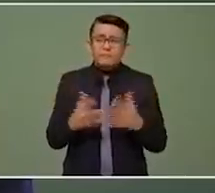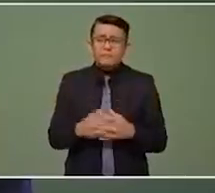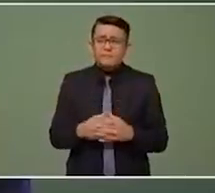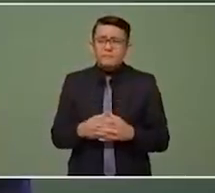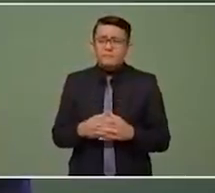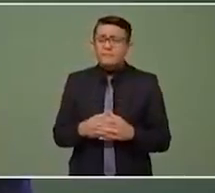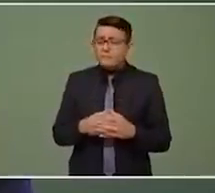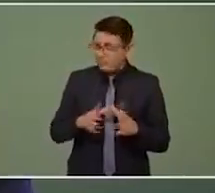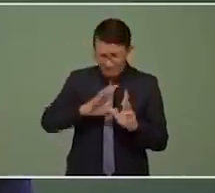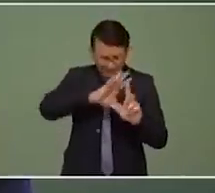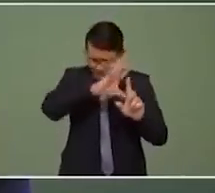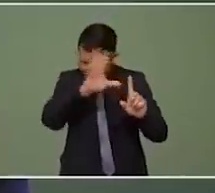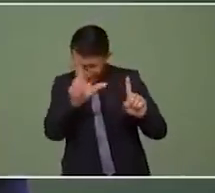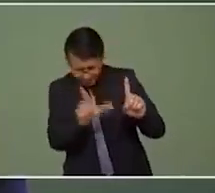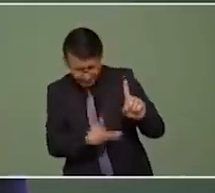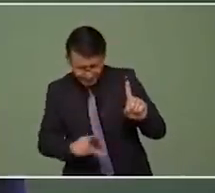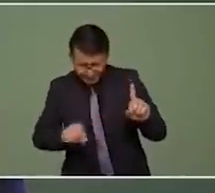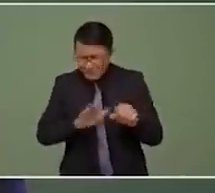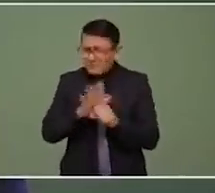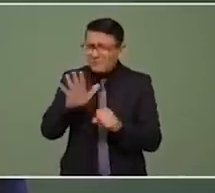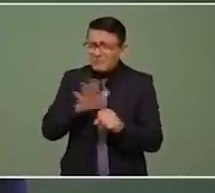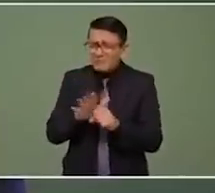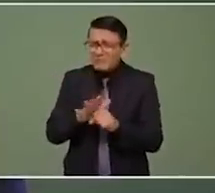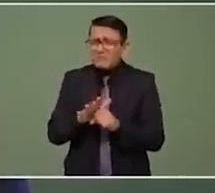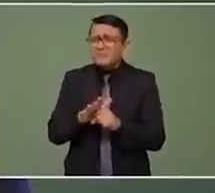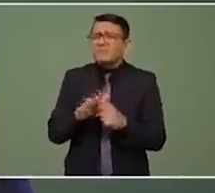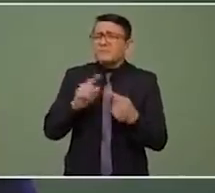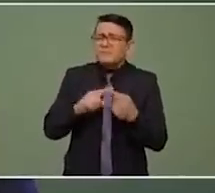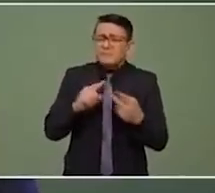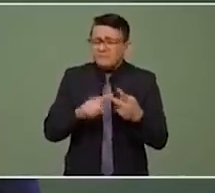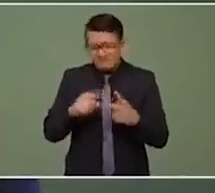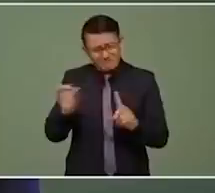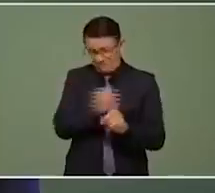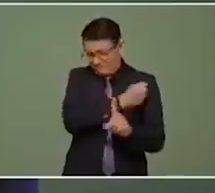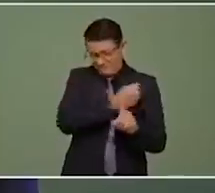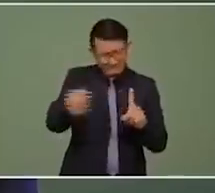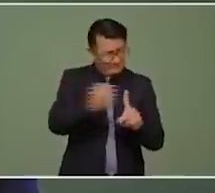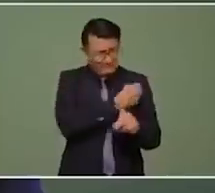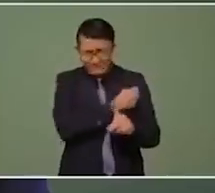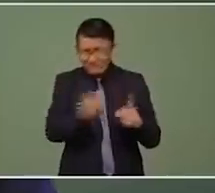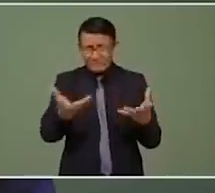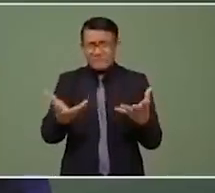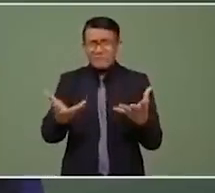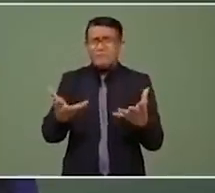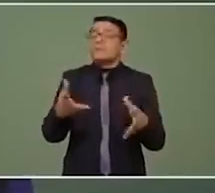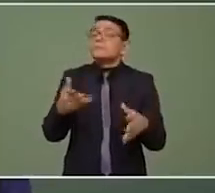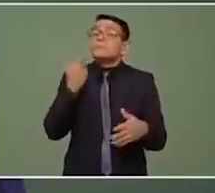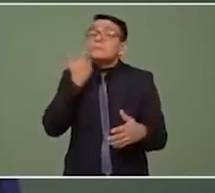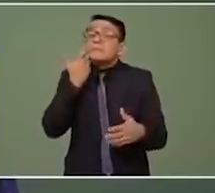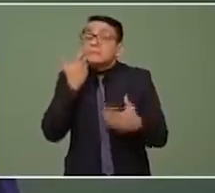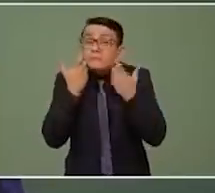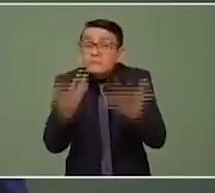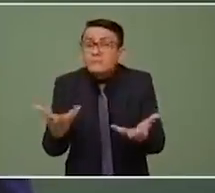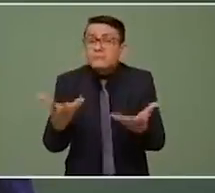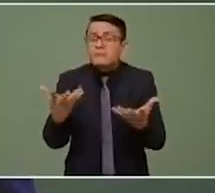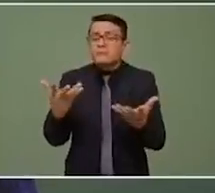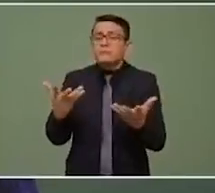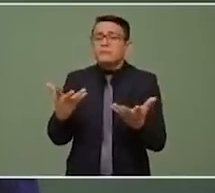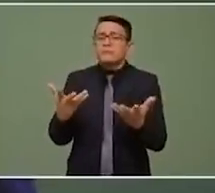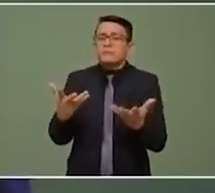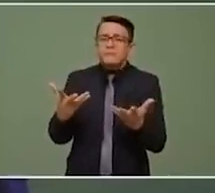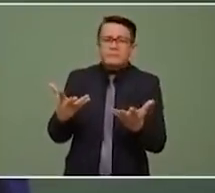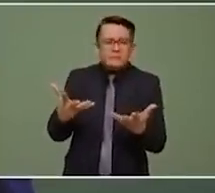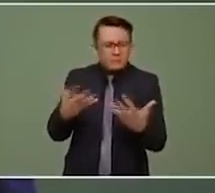del país la inseguridad la violencia entonces queremos que las fuerzas armadas